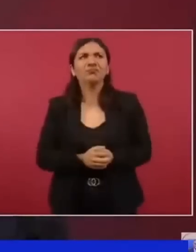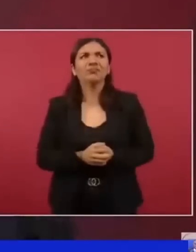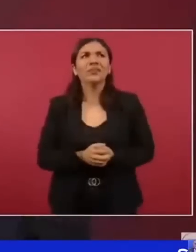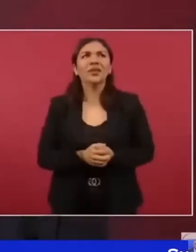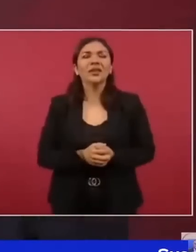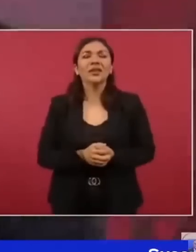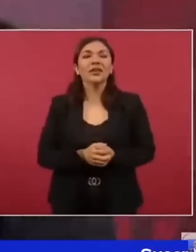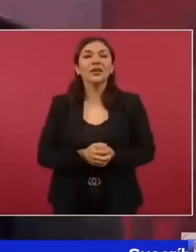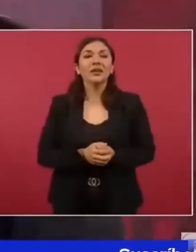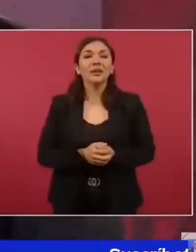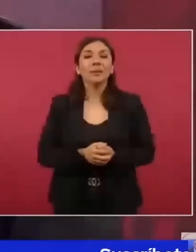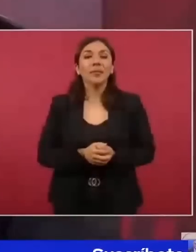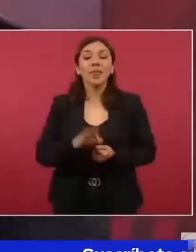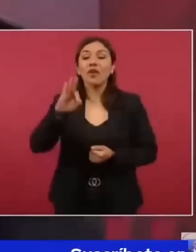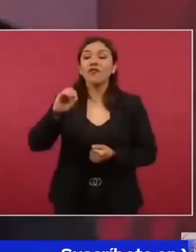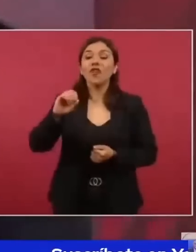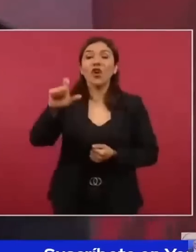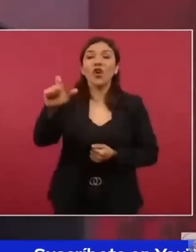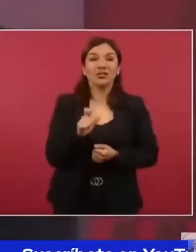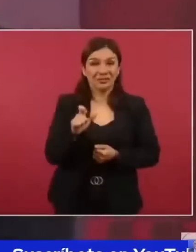que Fox